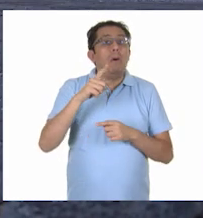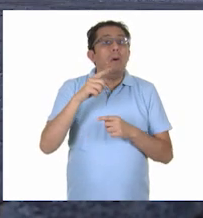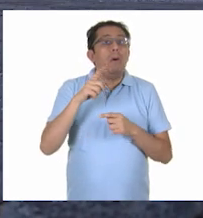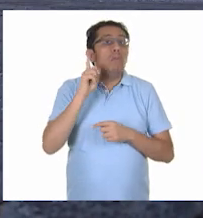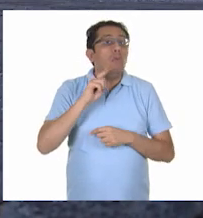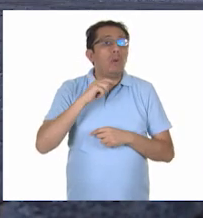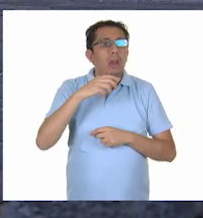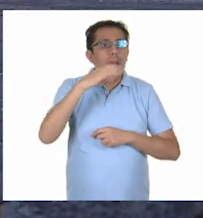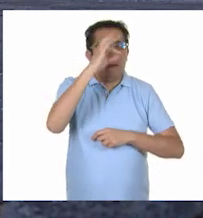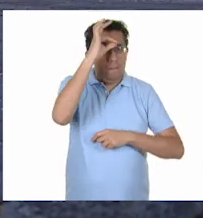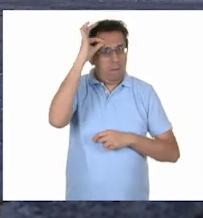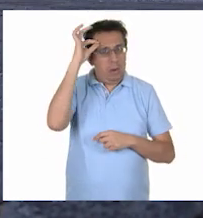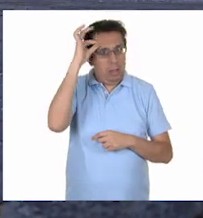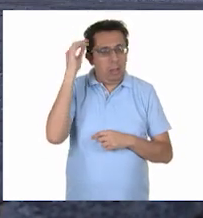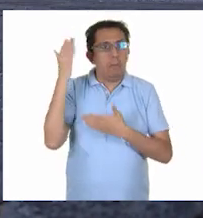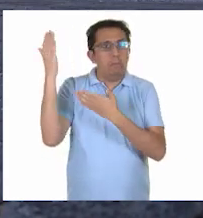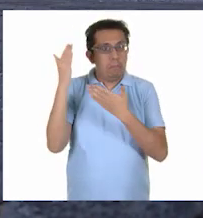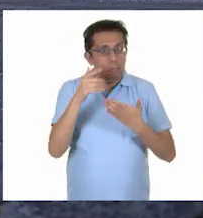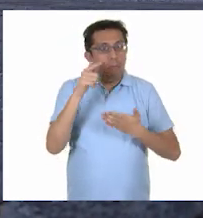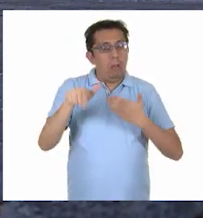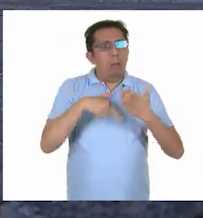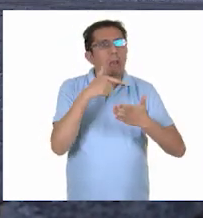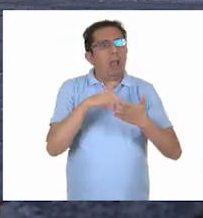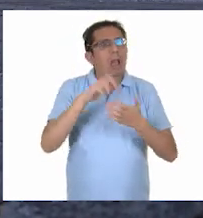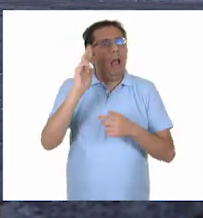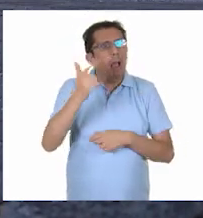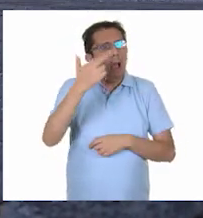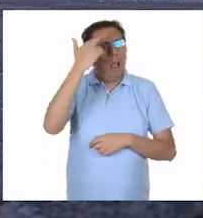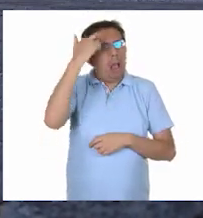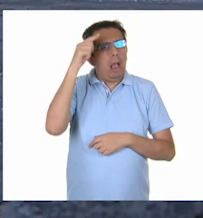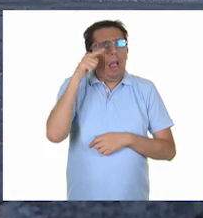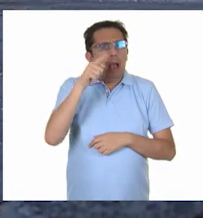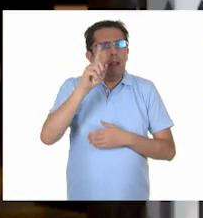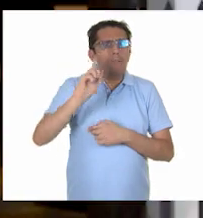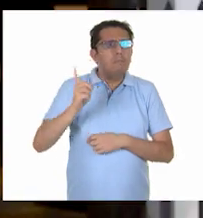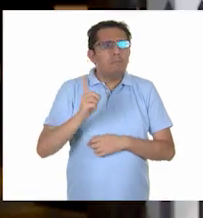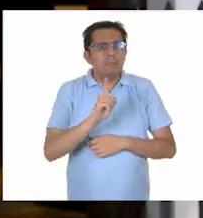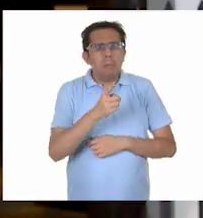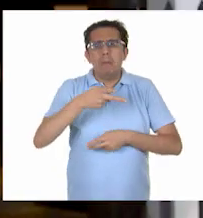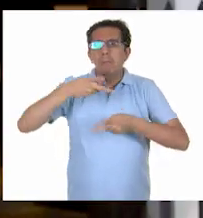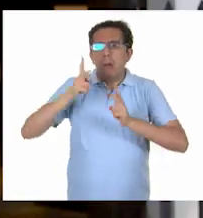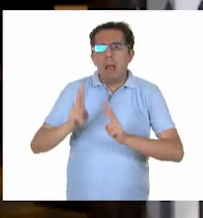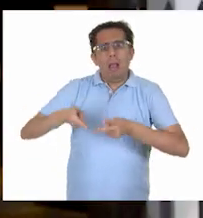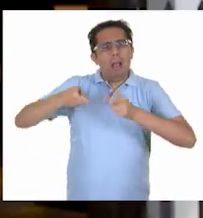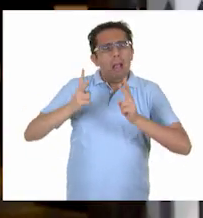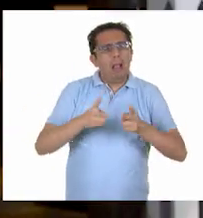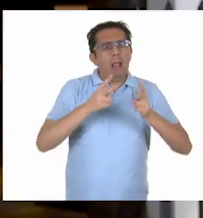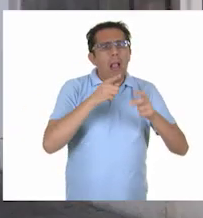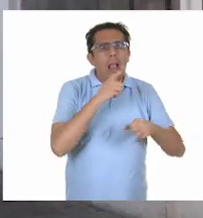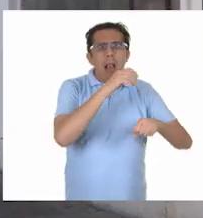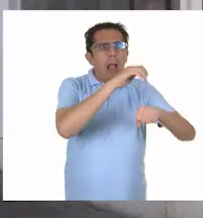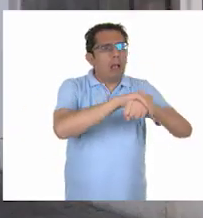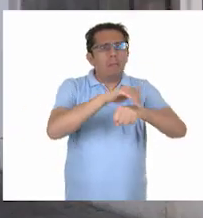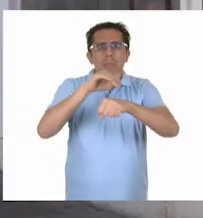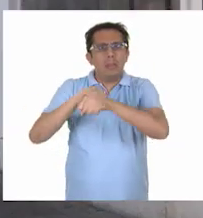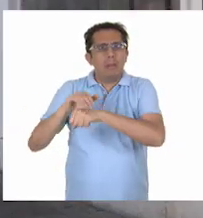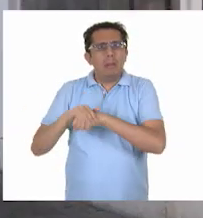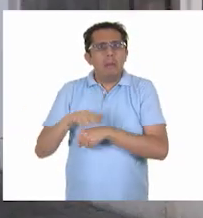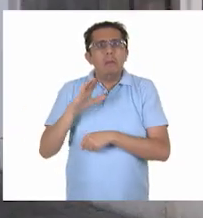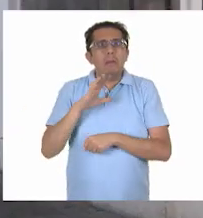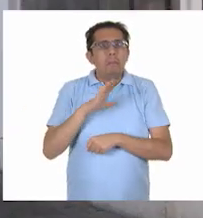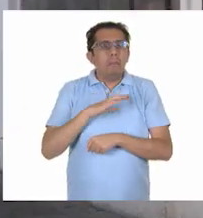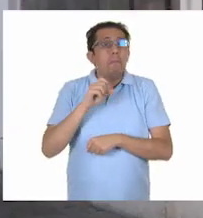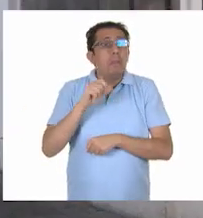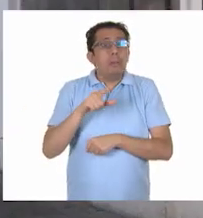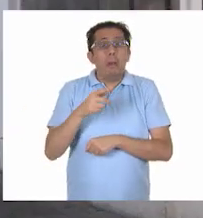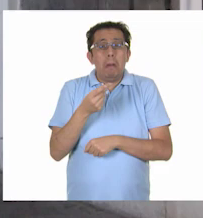Yo lo recuerdo caminando por acá, platicando con todo el mundo, porque era amigo de todo. Hasta los perros no le